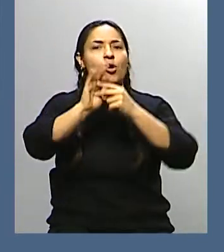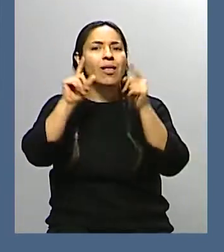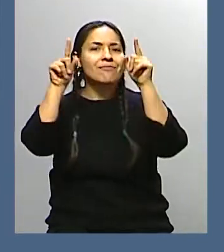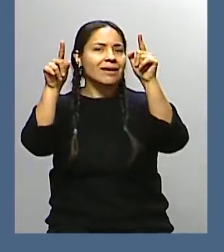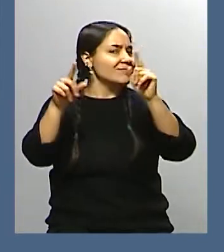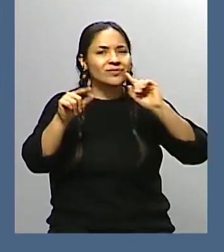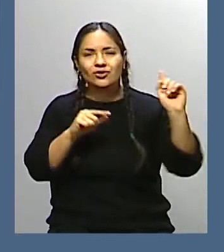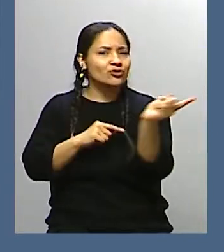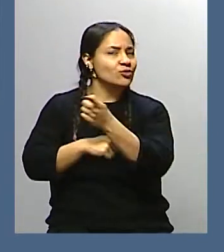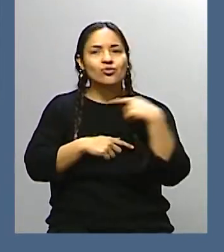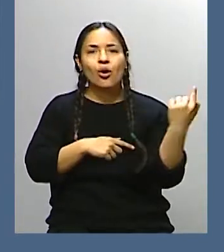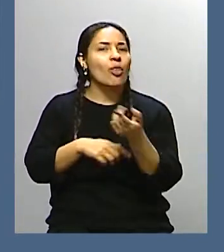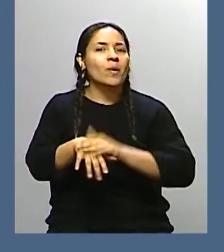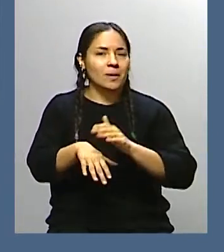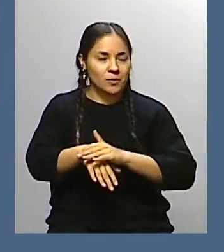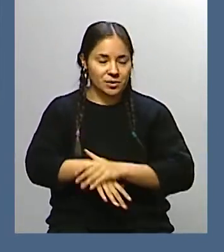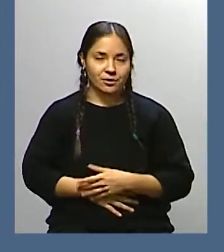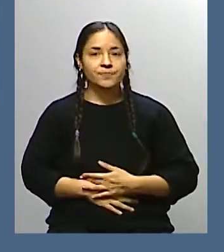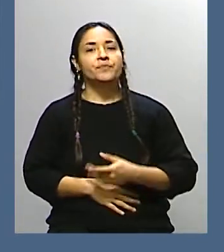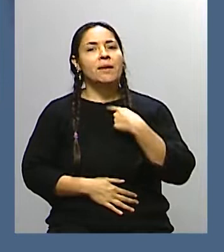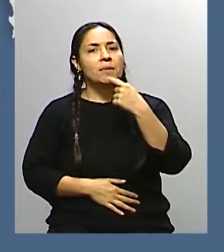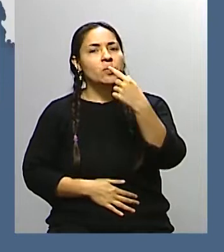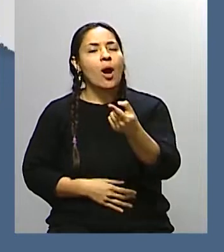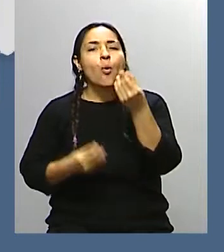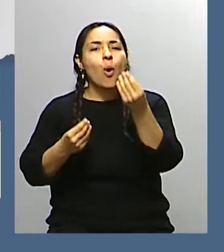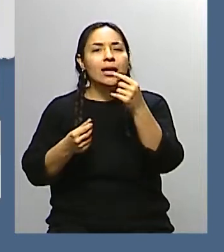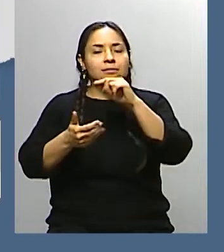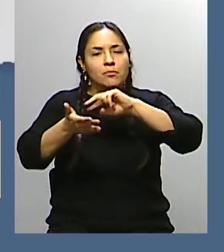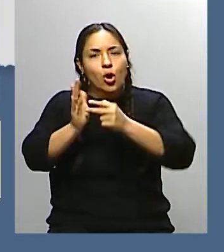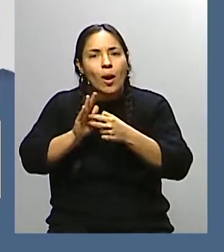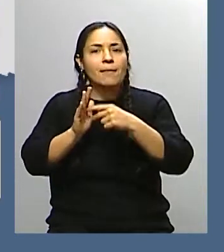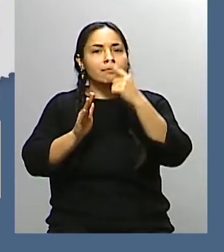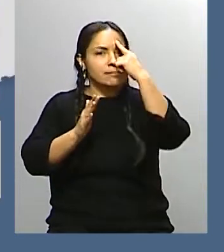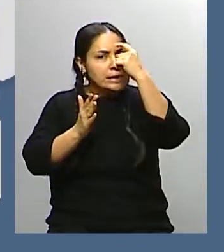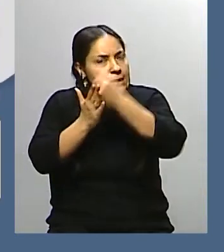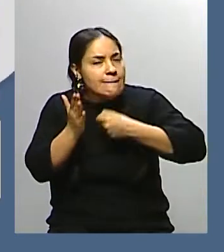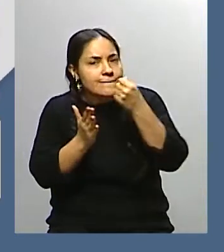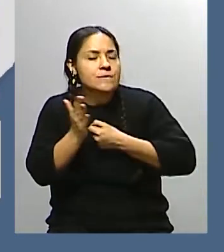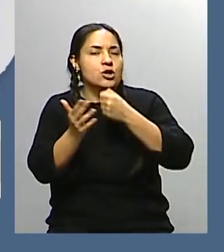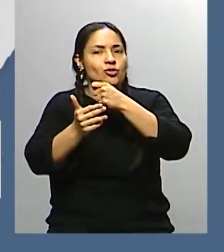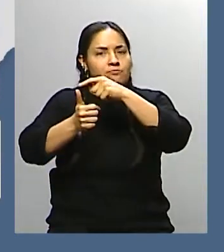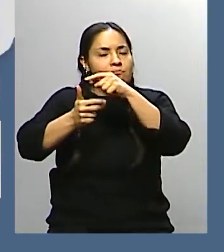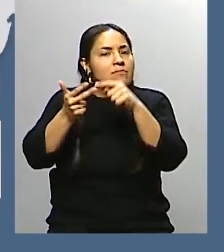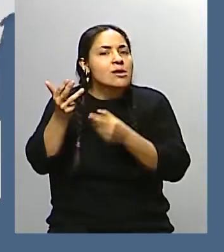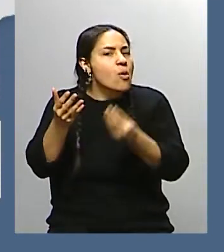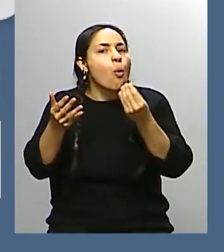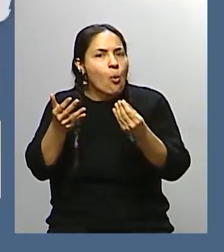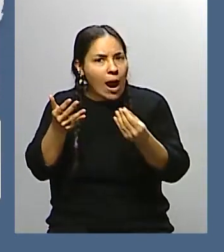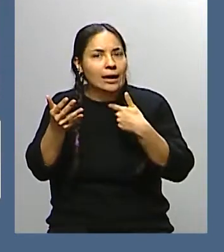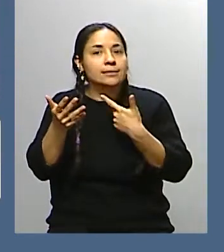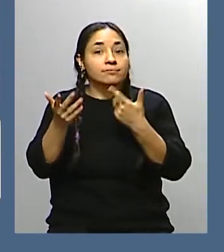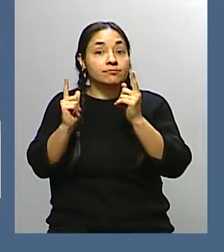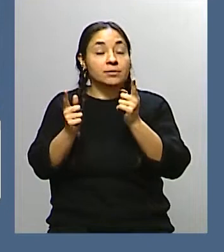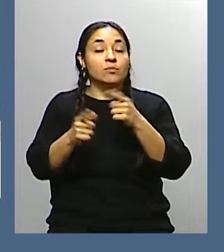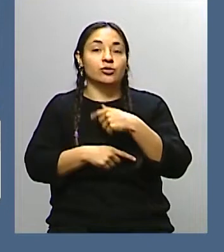de cuáles son las principales dificultades o los principales desafíos que presenta el hecho de tratar este tema con diferentes